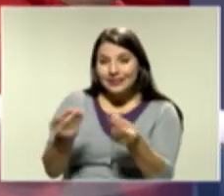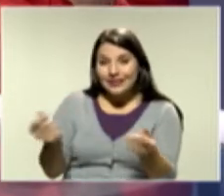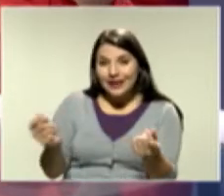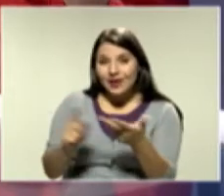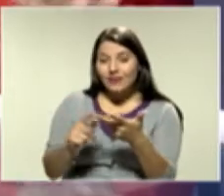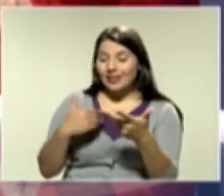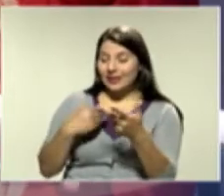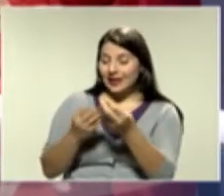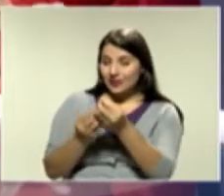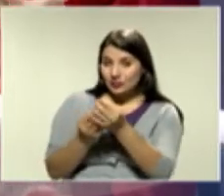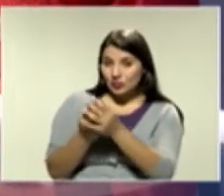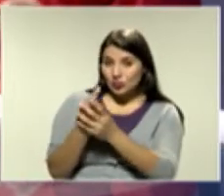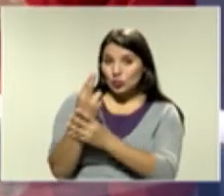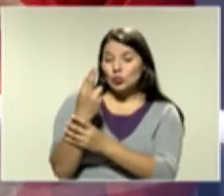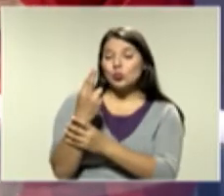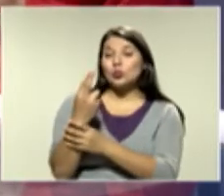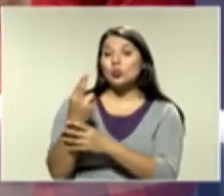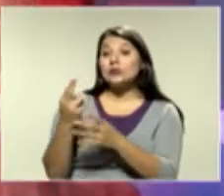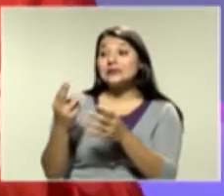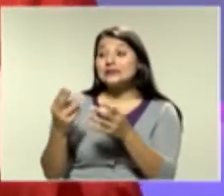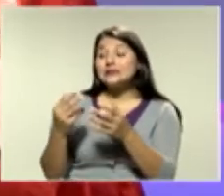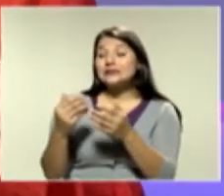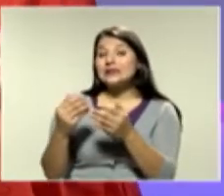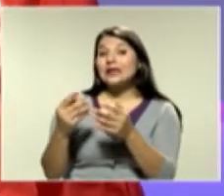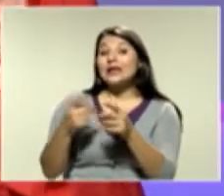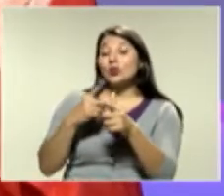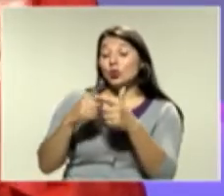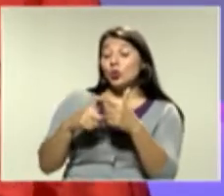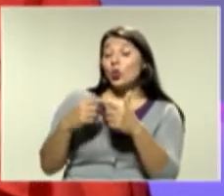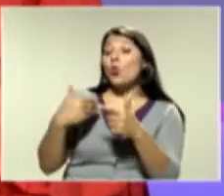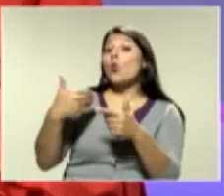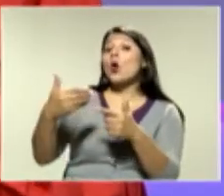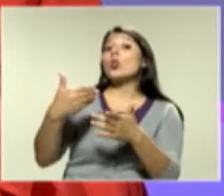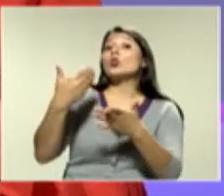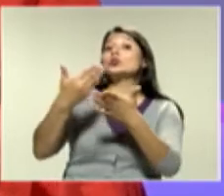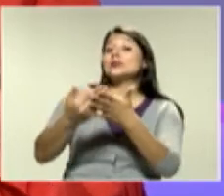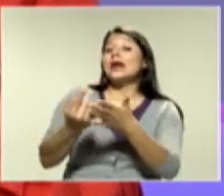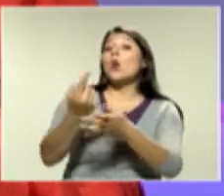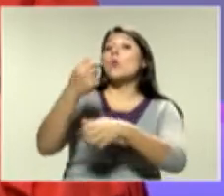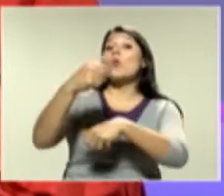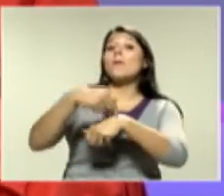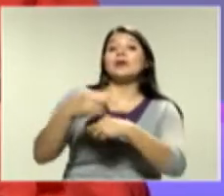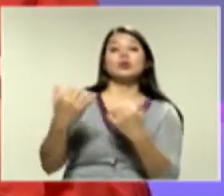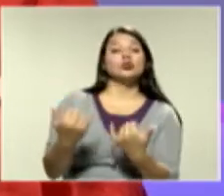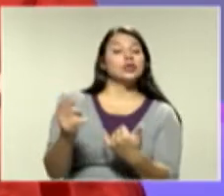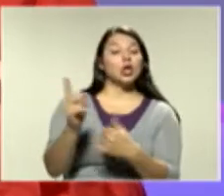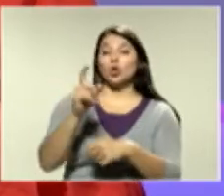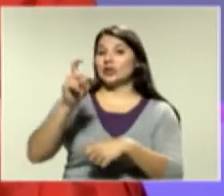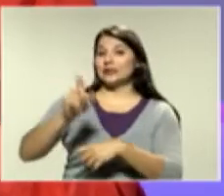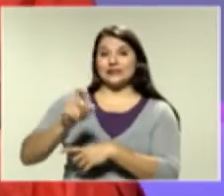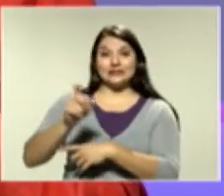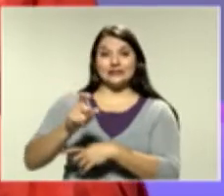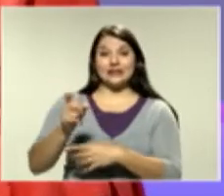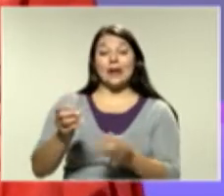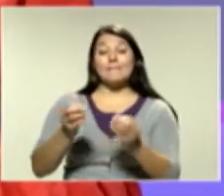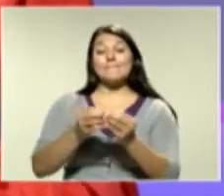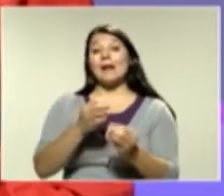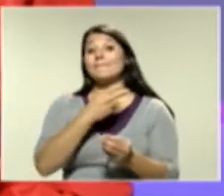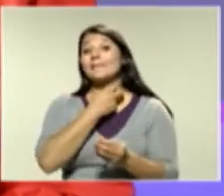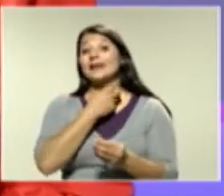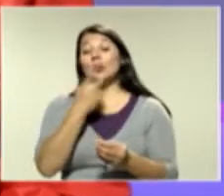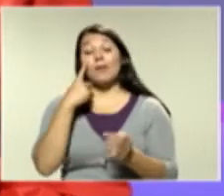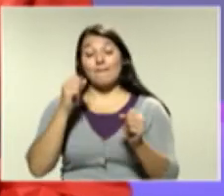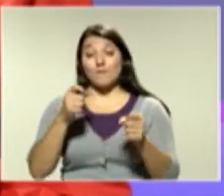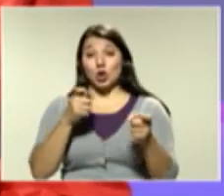plantas atrayentes de enemigos naturales de plagas, ya llega un momento en que él ya no necesita venenos para controlar